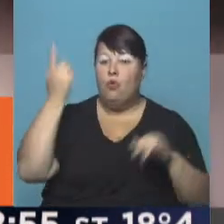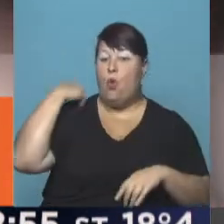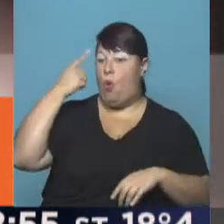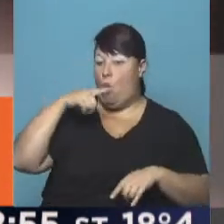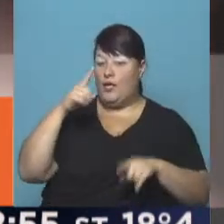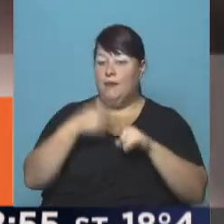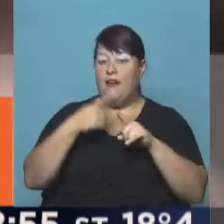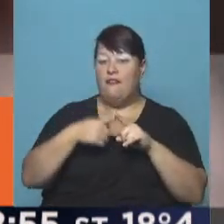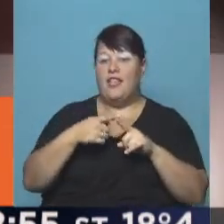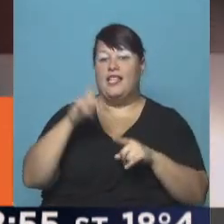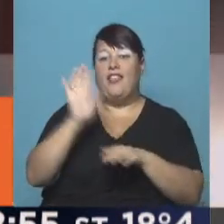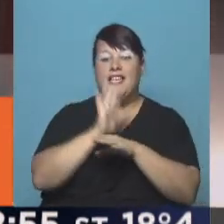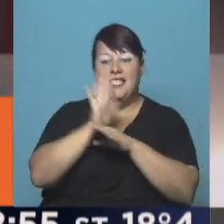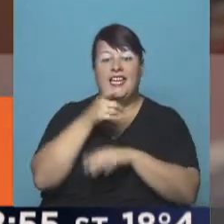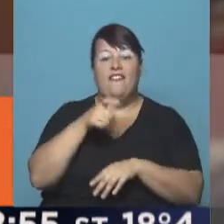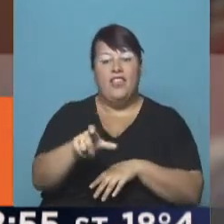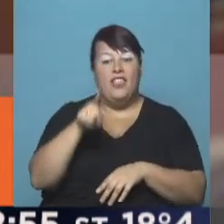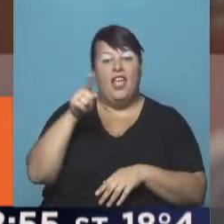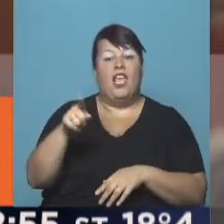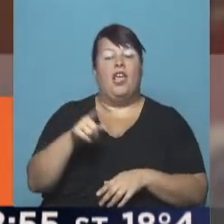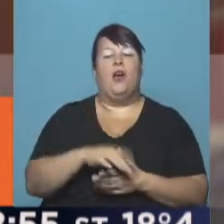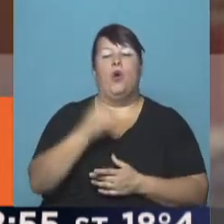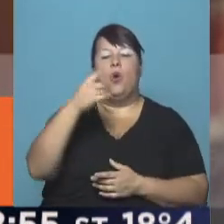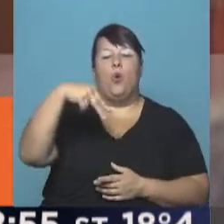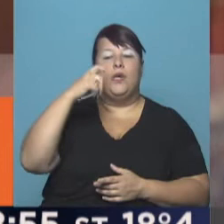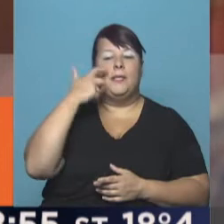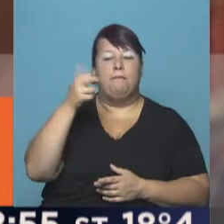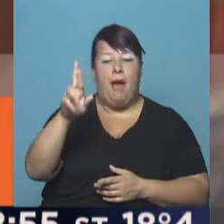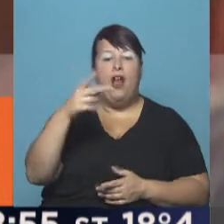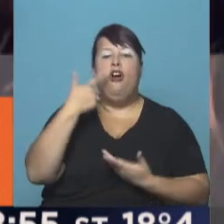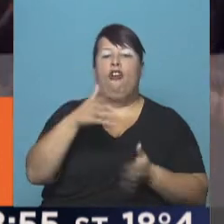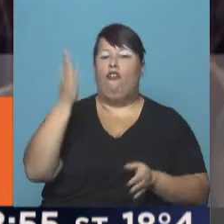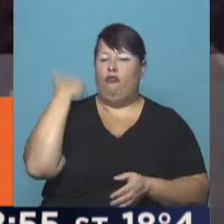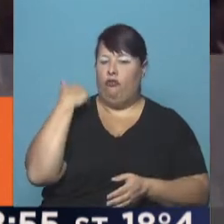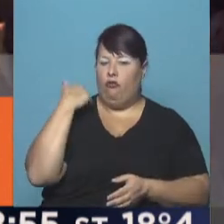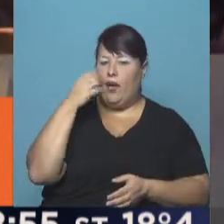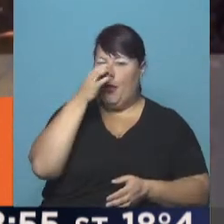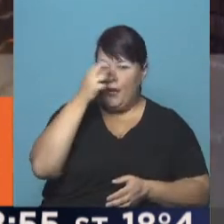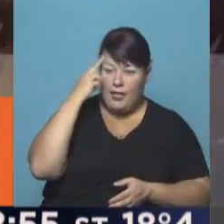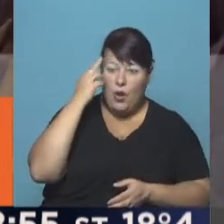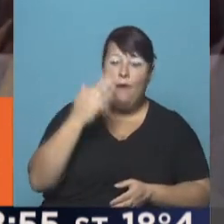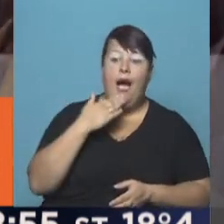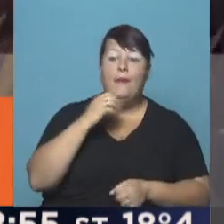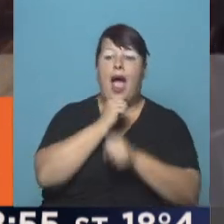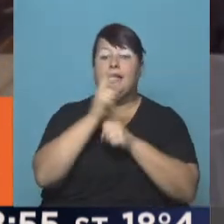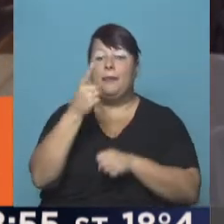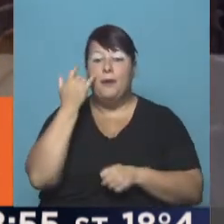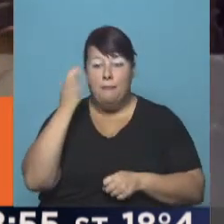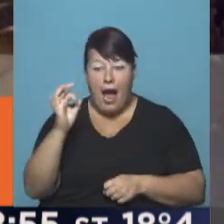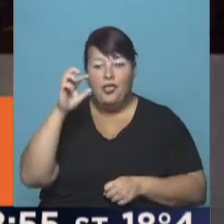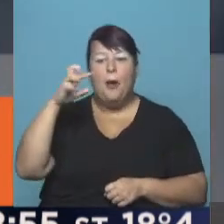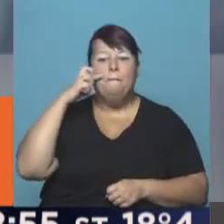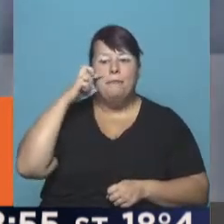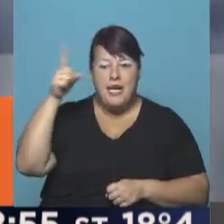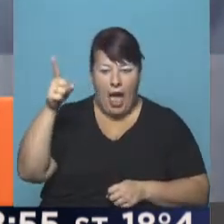última edición de las jornadas de cine y video independiente UNCIPAR, que se llevaron a cabo del 29 de abril al 1 de mayo en